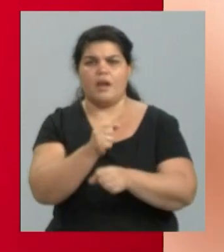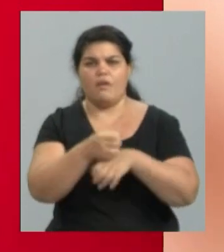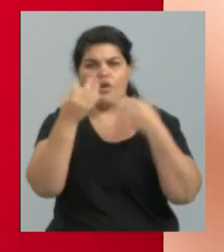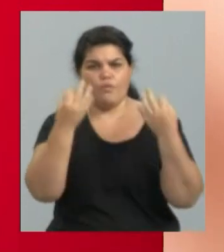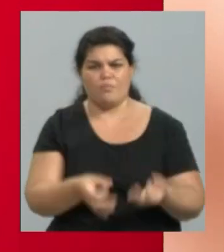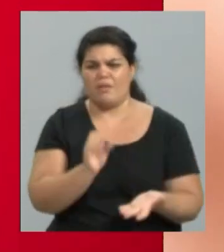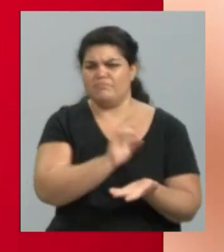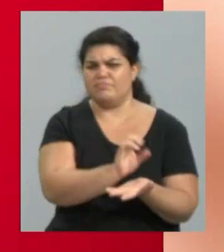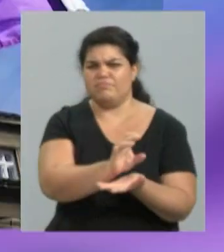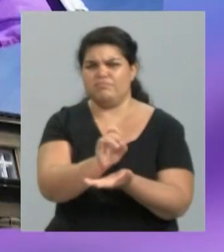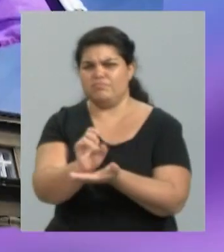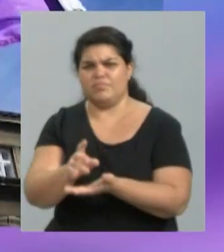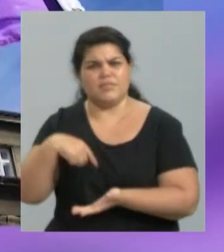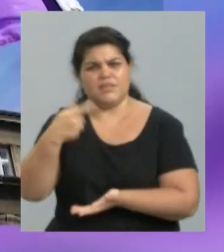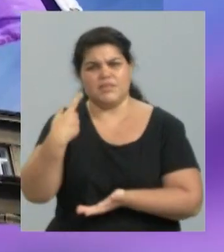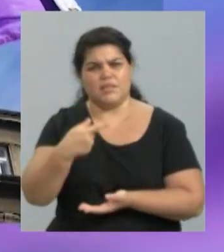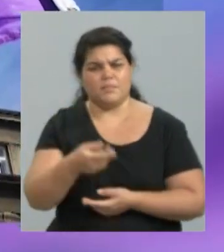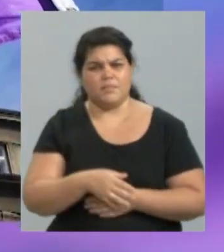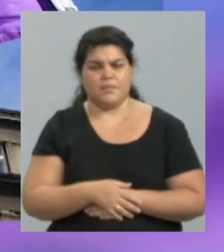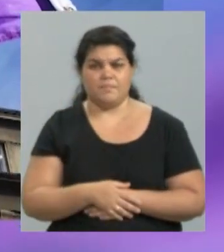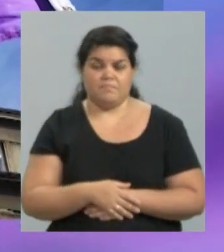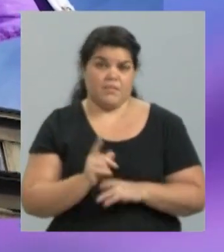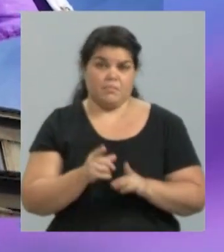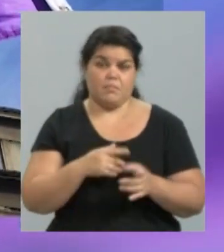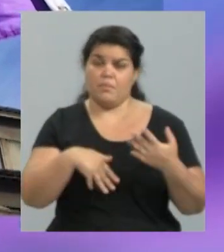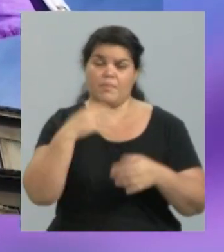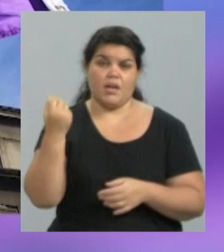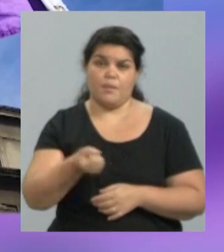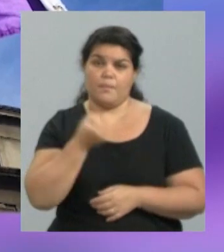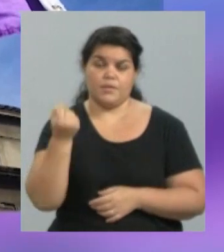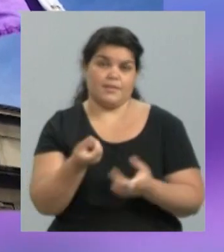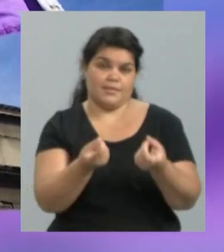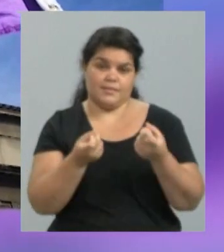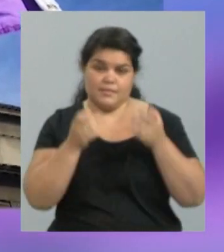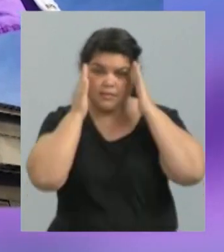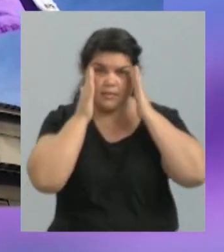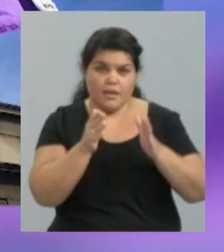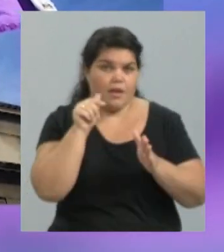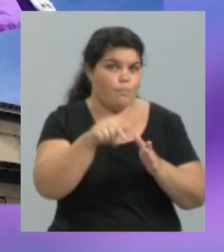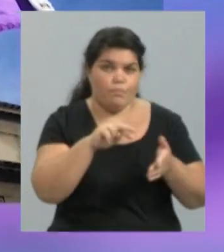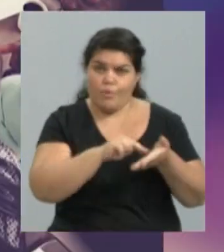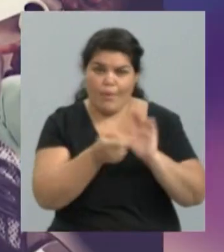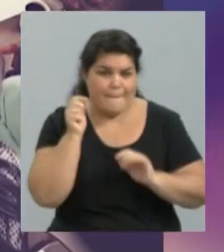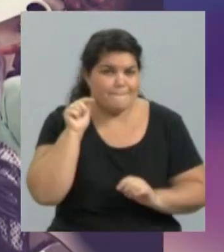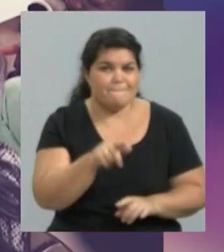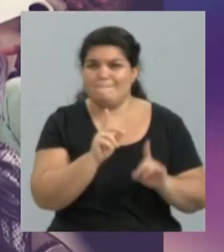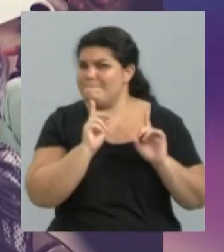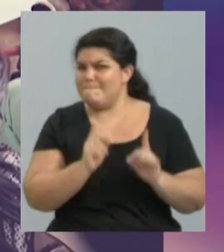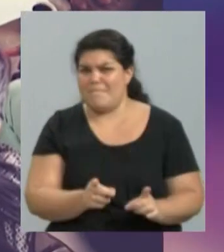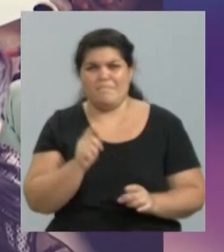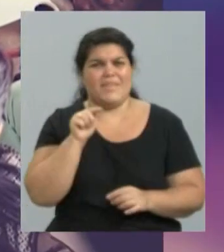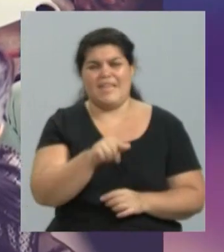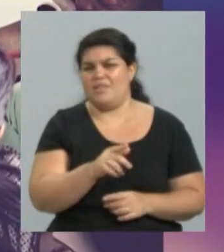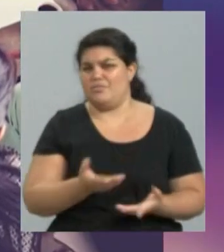y todo esto. Así que más o menos lo más importante es como abordar esa problemática, porque es un colectivo